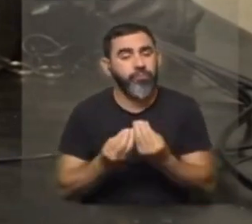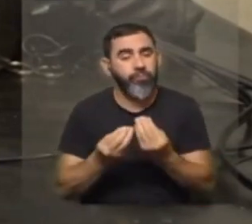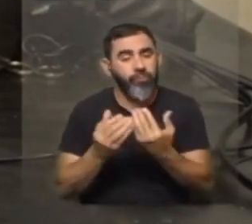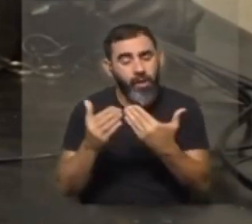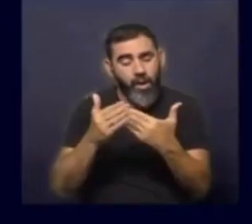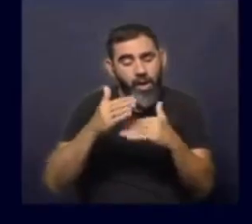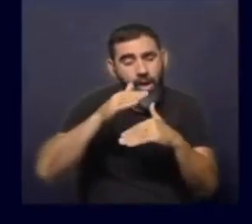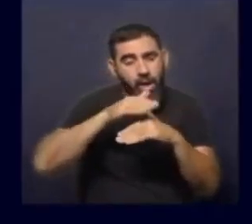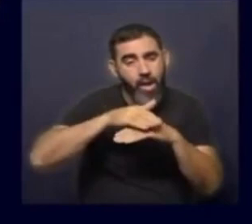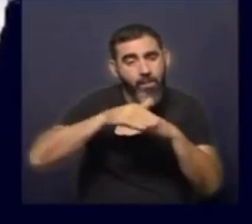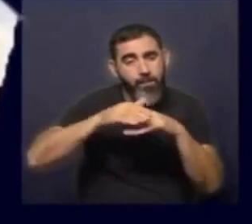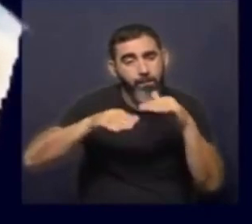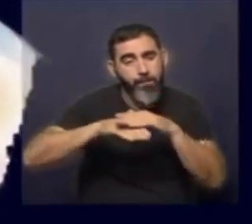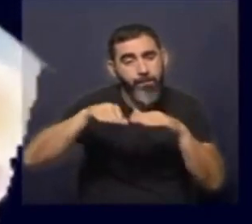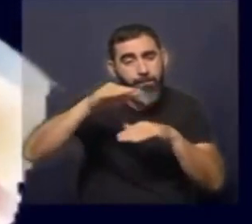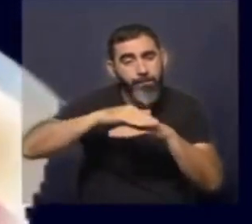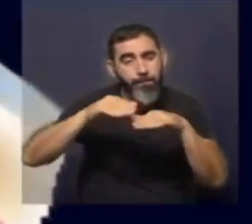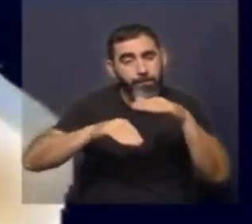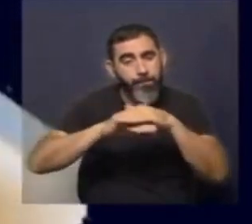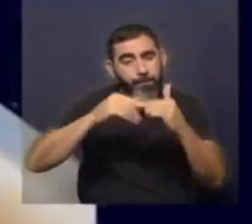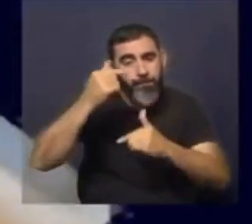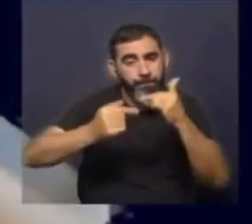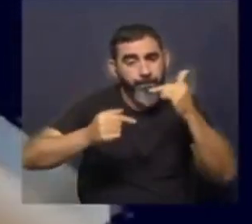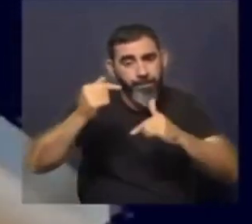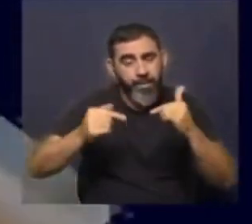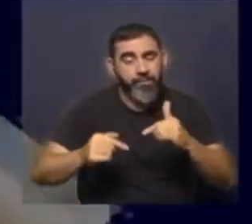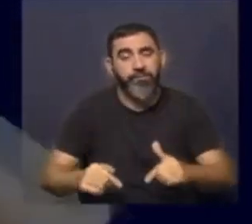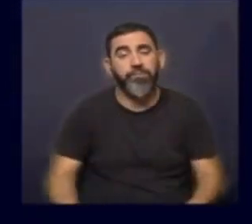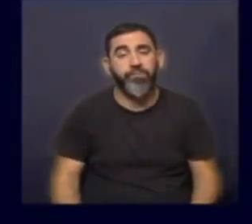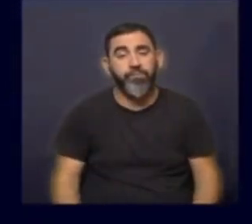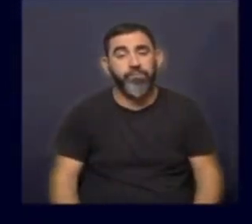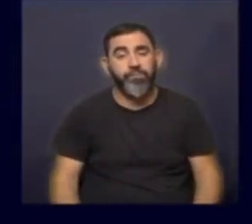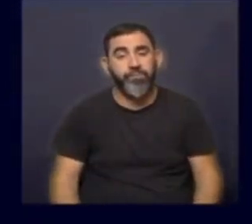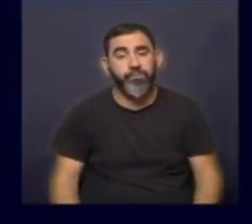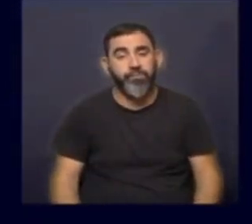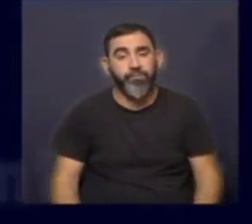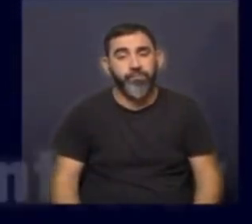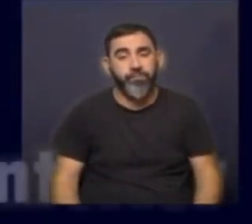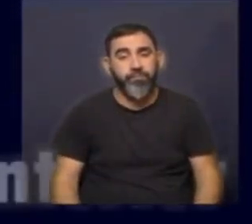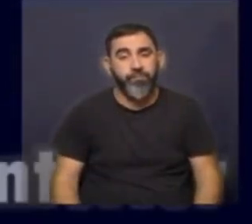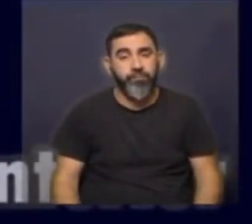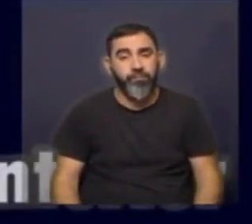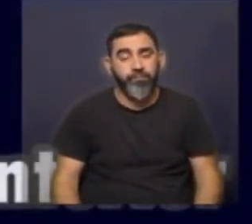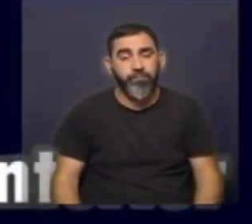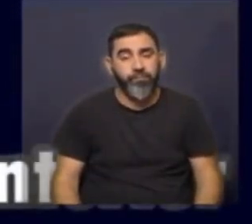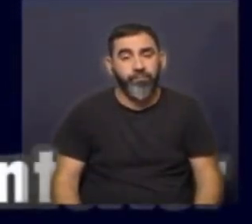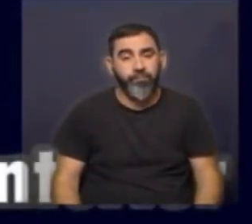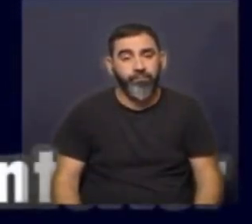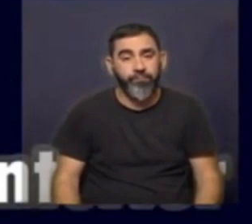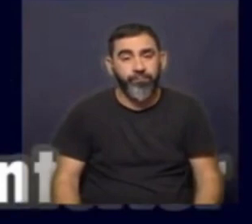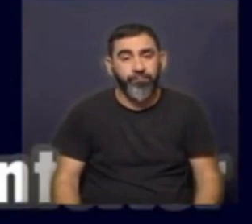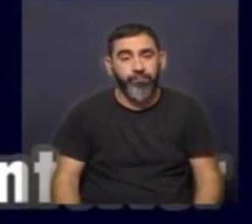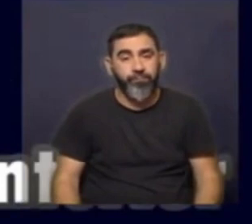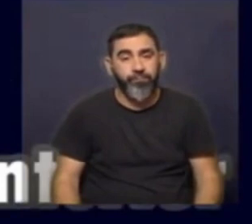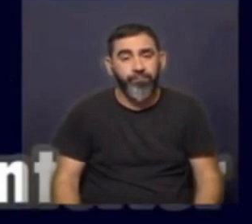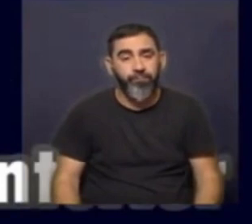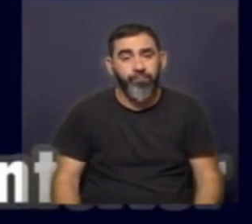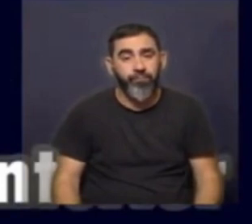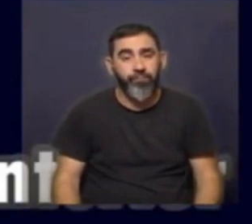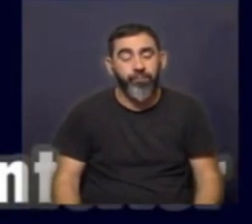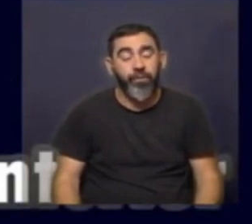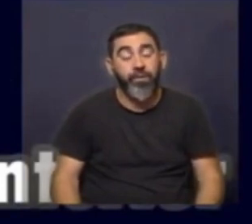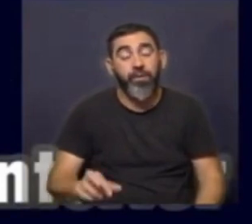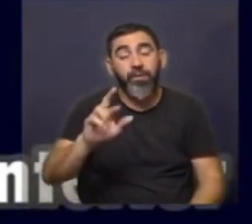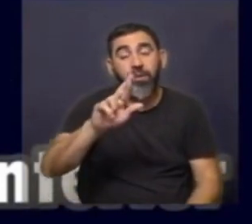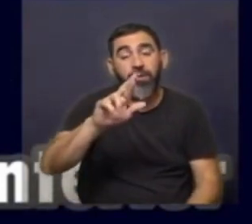capas, por varias células, varios tipos de células, de las cuales podríamos destacar, por un lado, a los